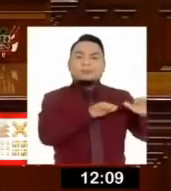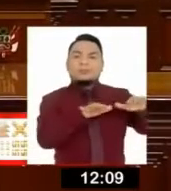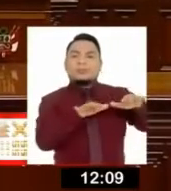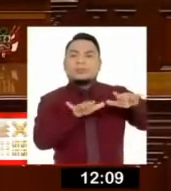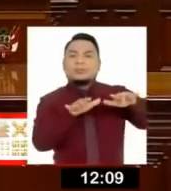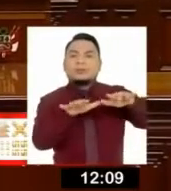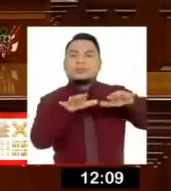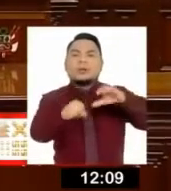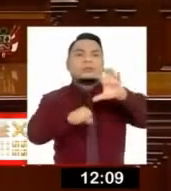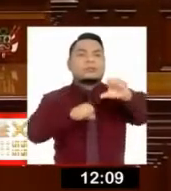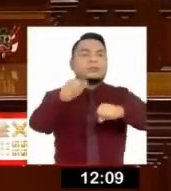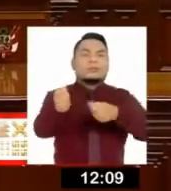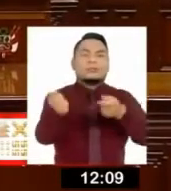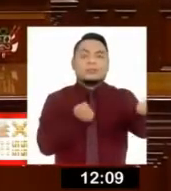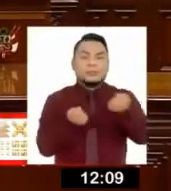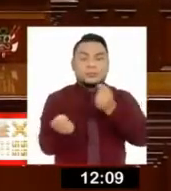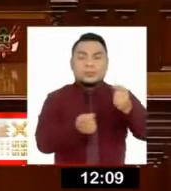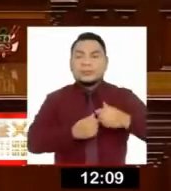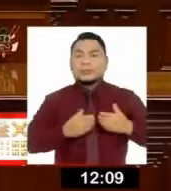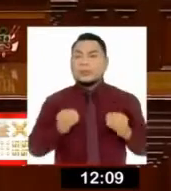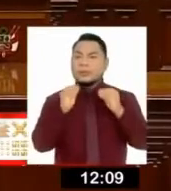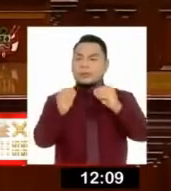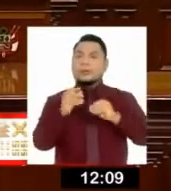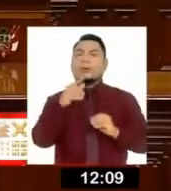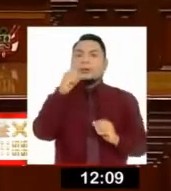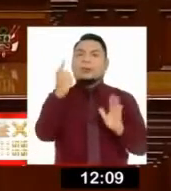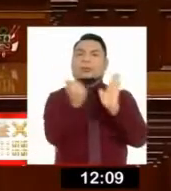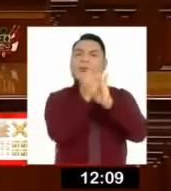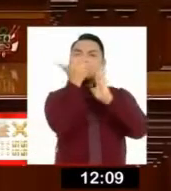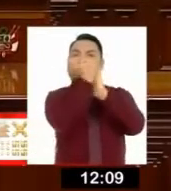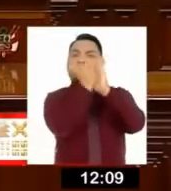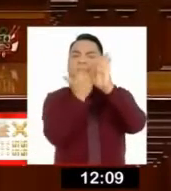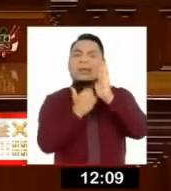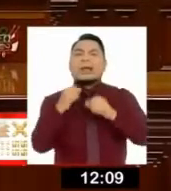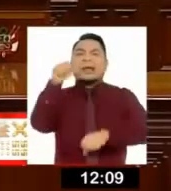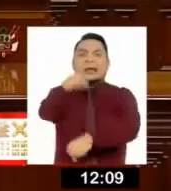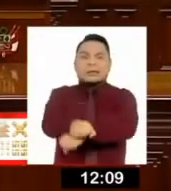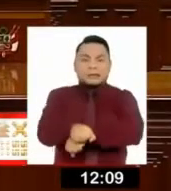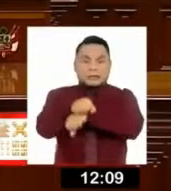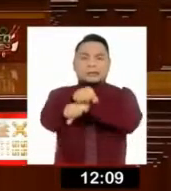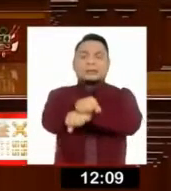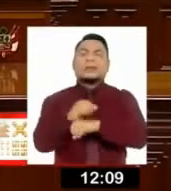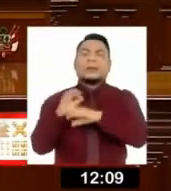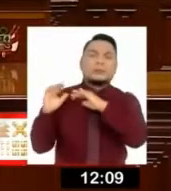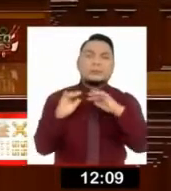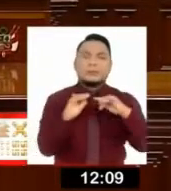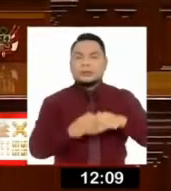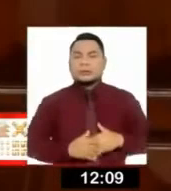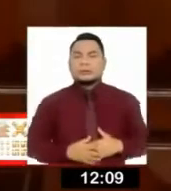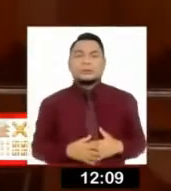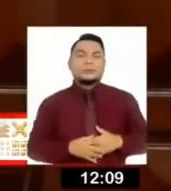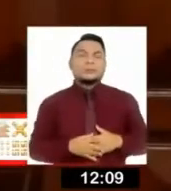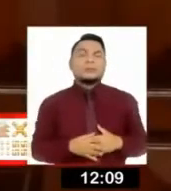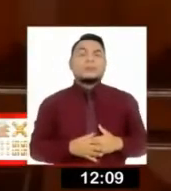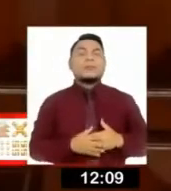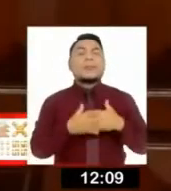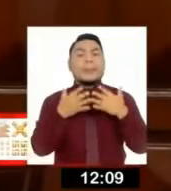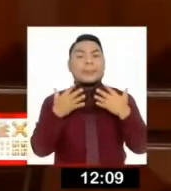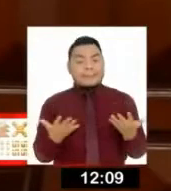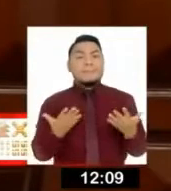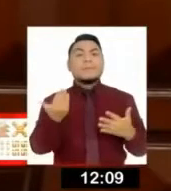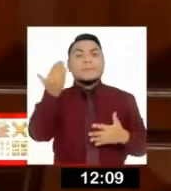los caucheros que impusieron regímenes de esclavitud y violencia. Los que